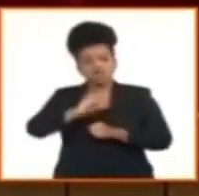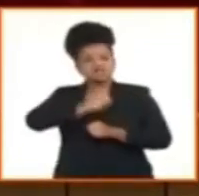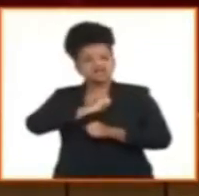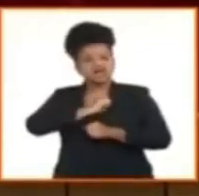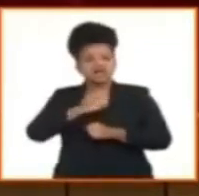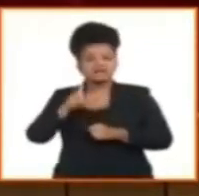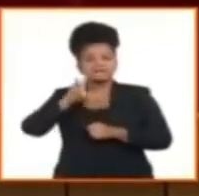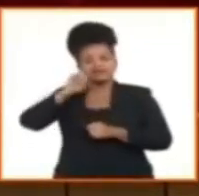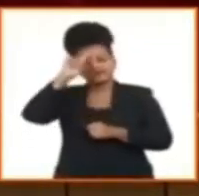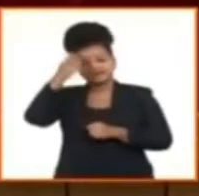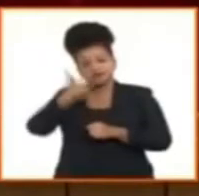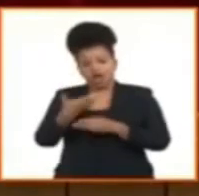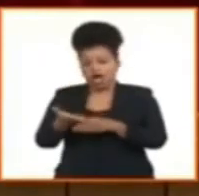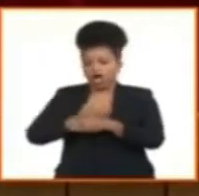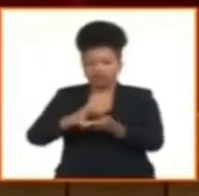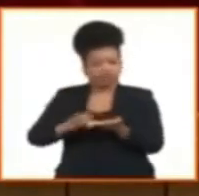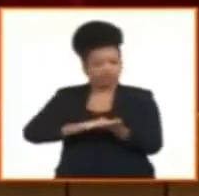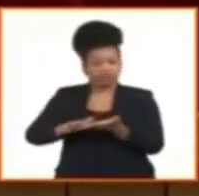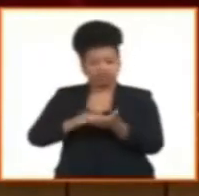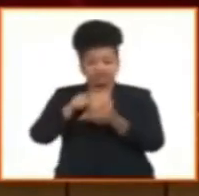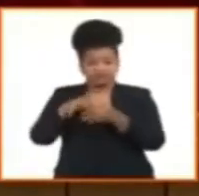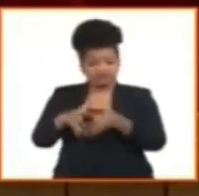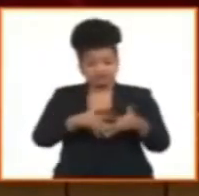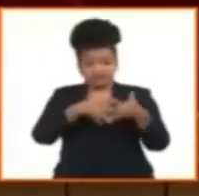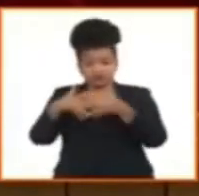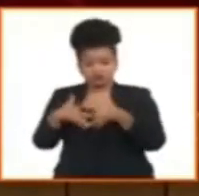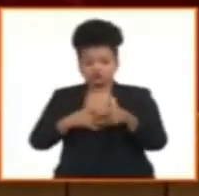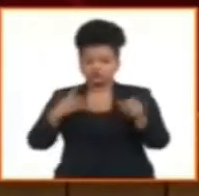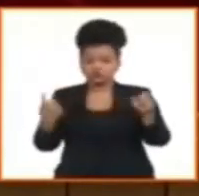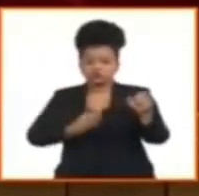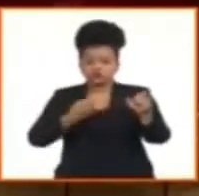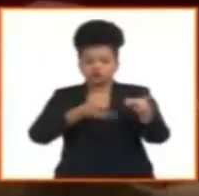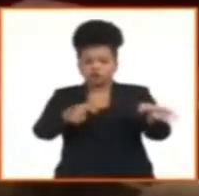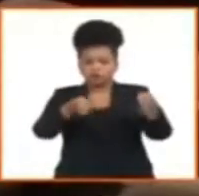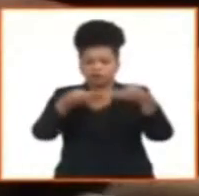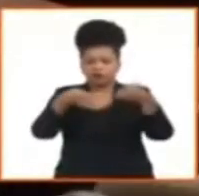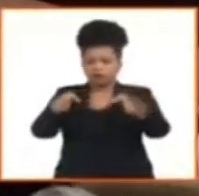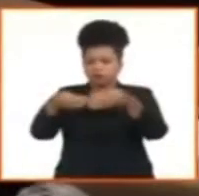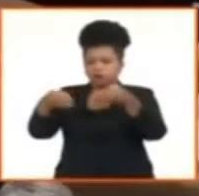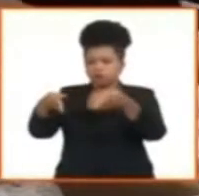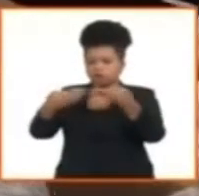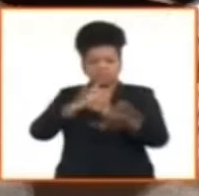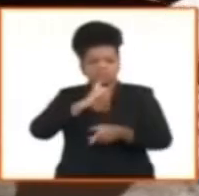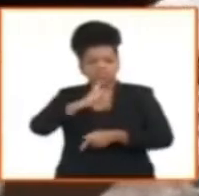anteriormente. Estados Unidos se afana en obstaculizar el procesamiento de los nuevos